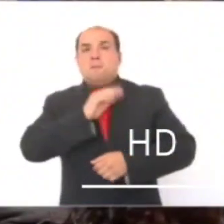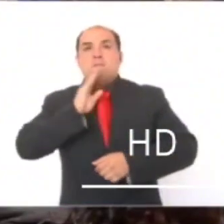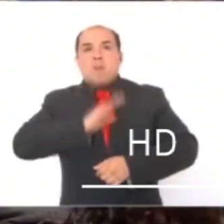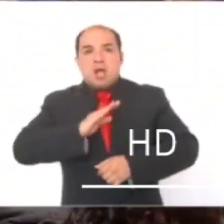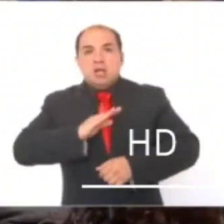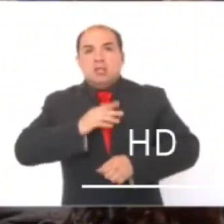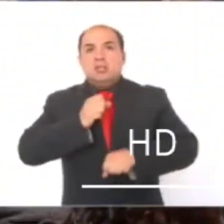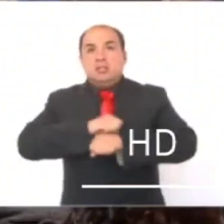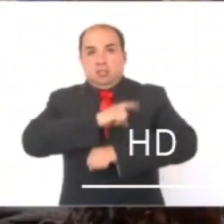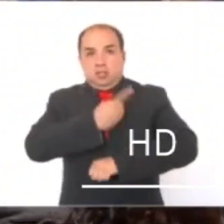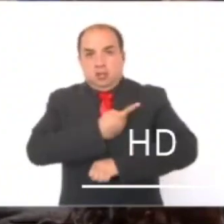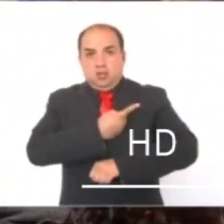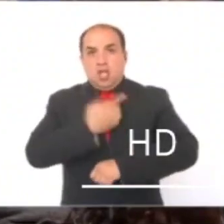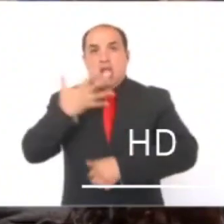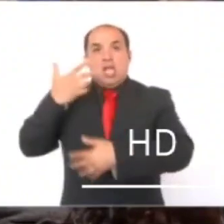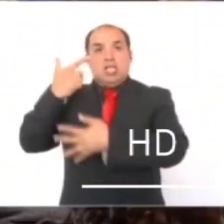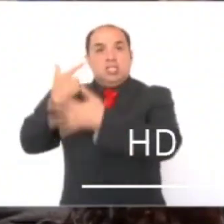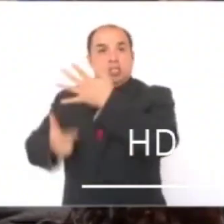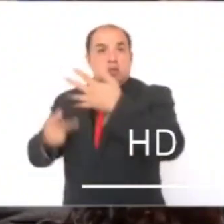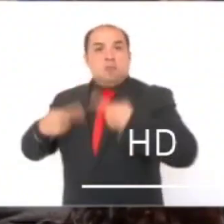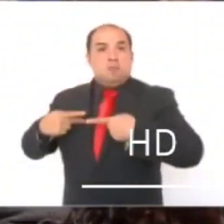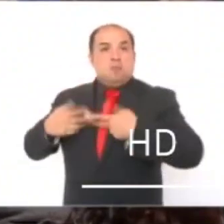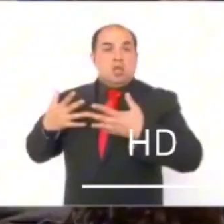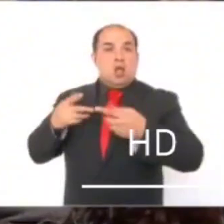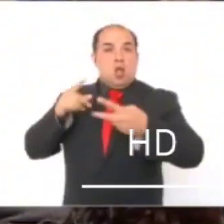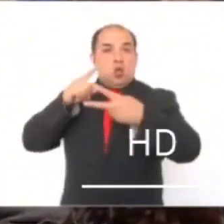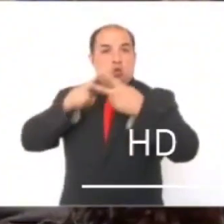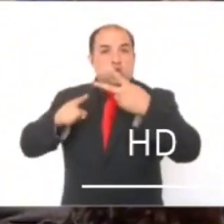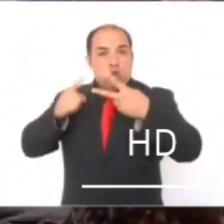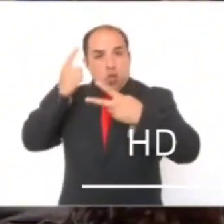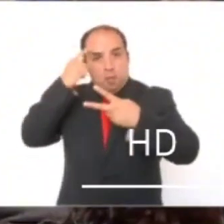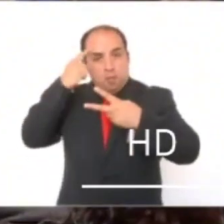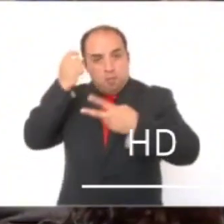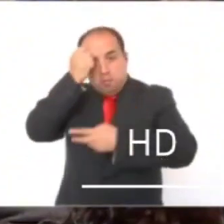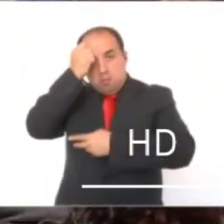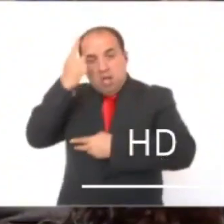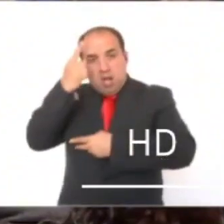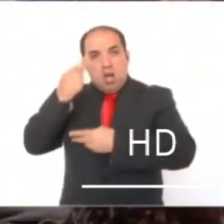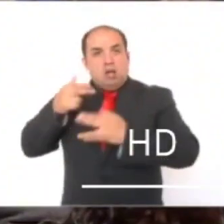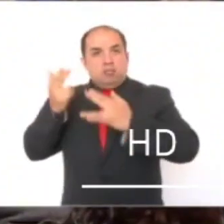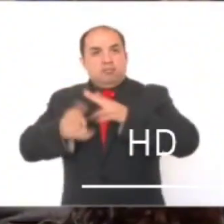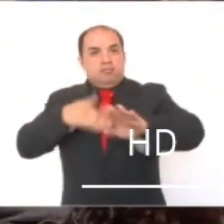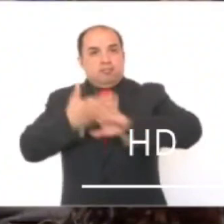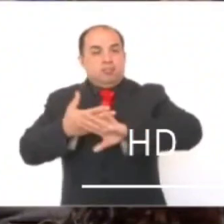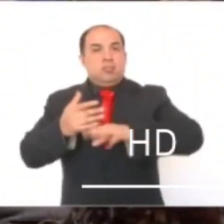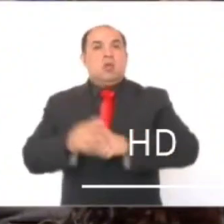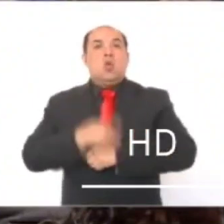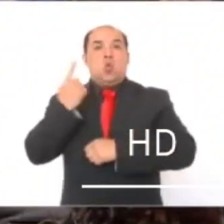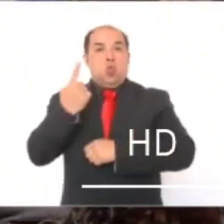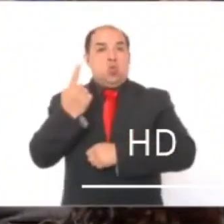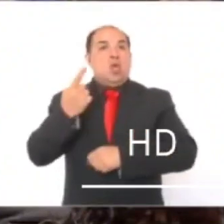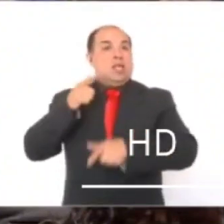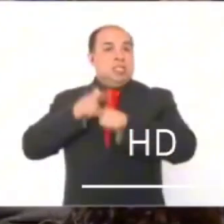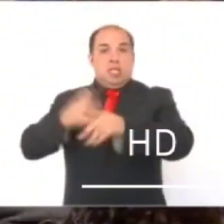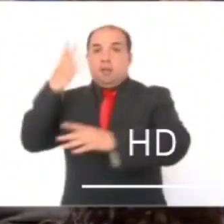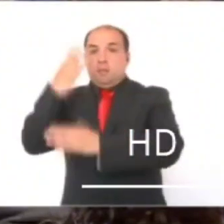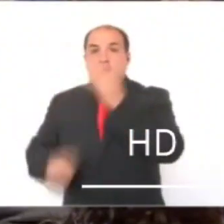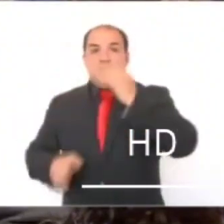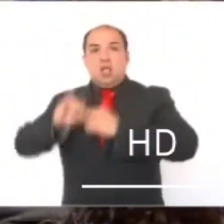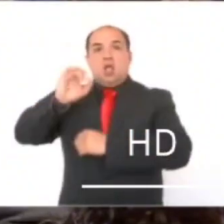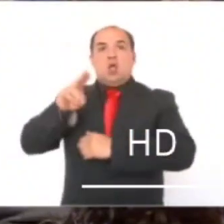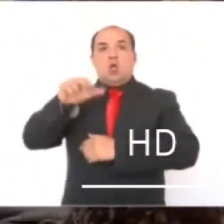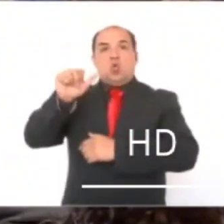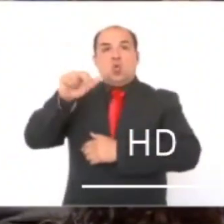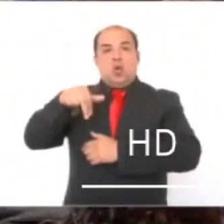5 feminicidas, 2 autores materiales, 3 intelectuales, uno de ellos sigue prófugo, Juan Antonio